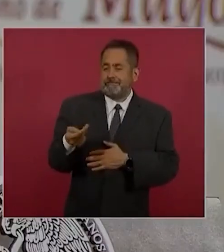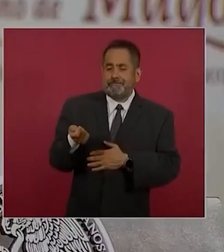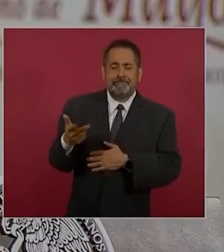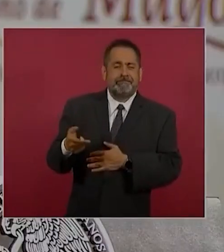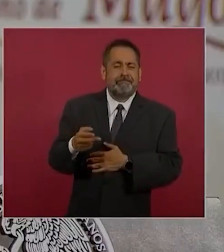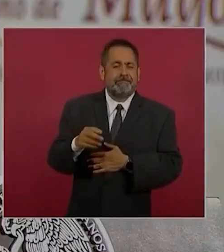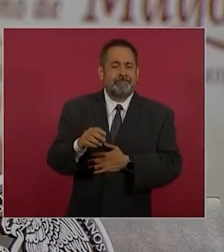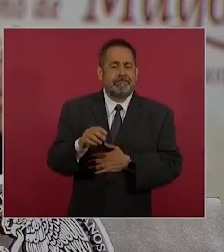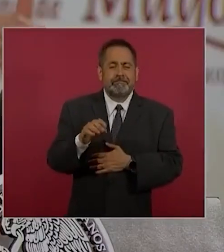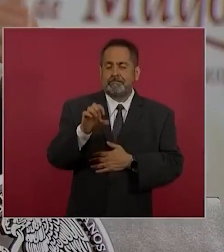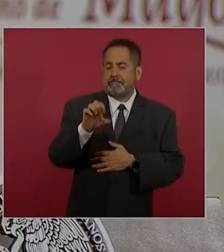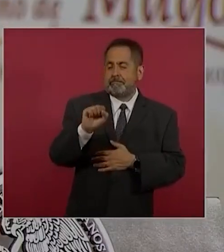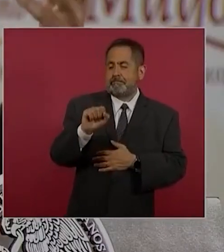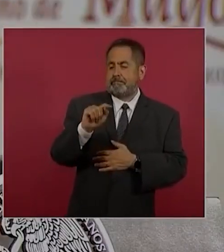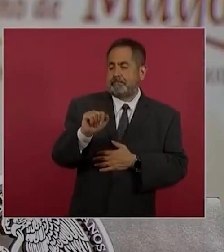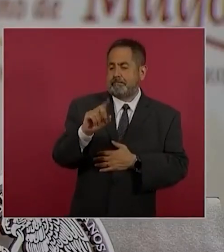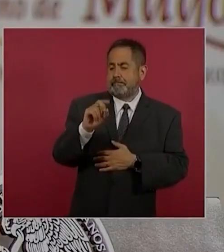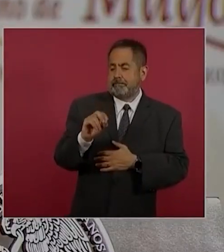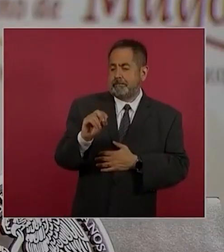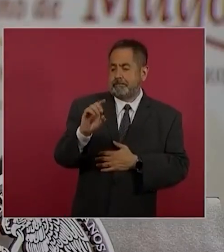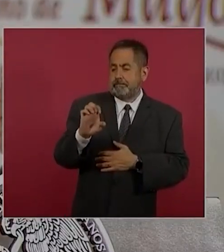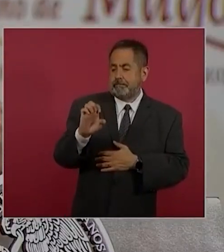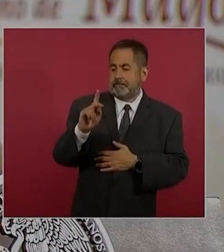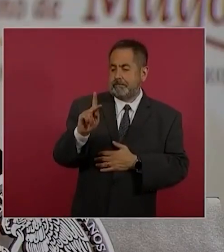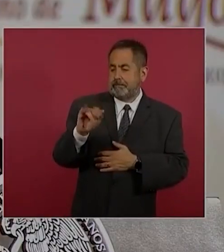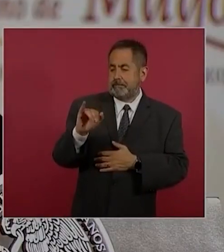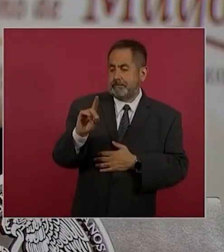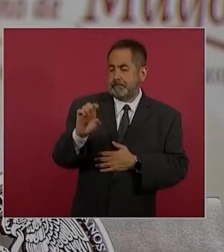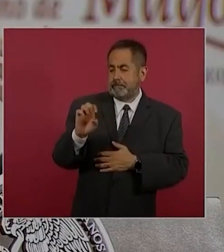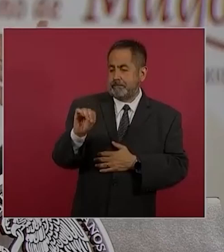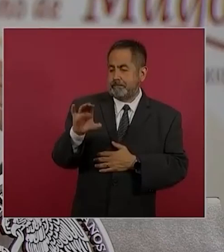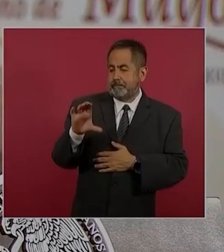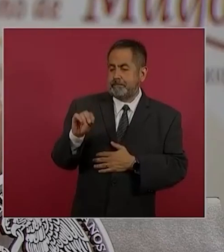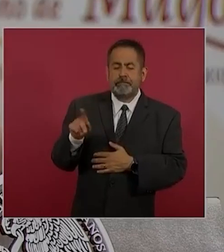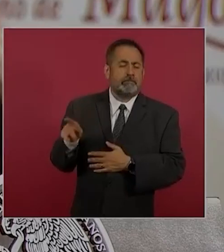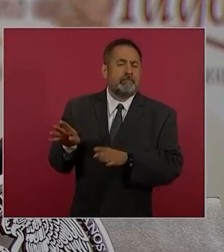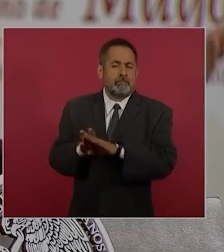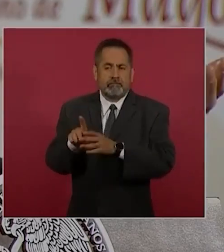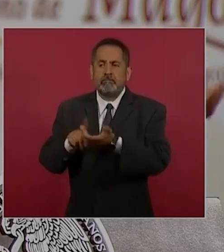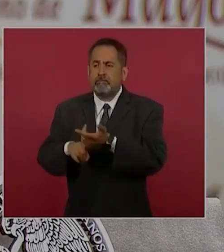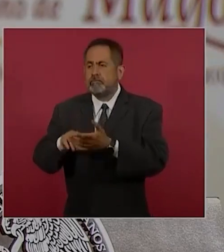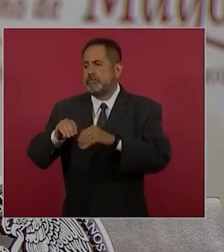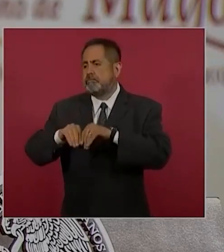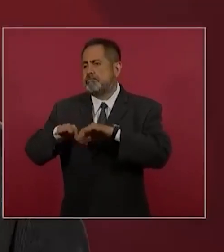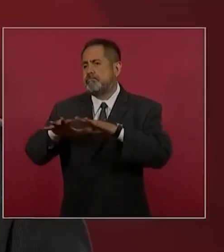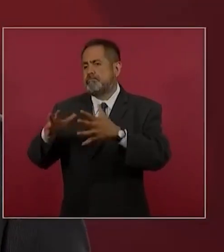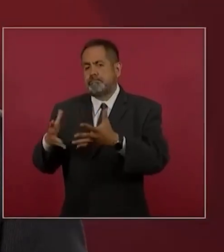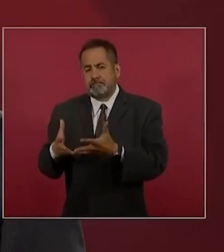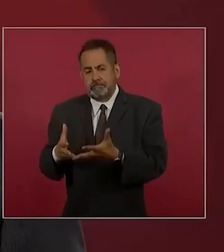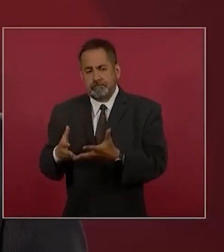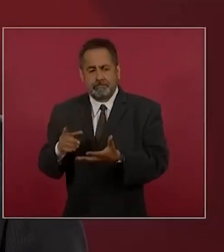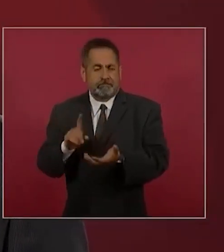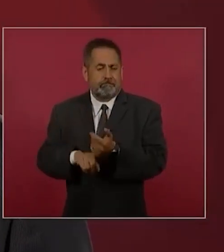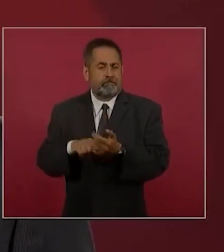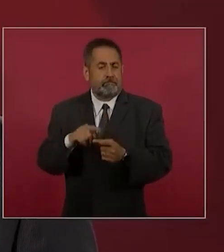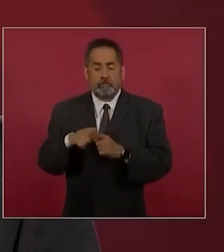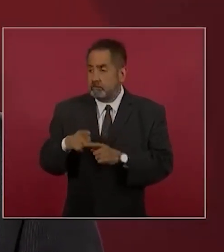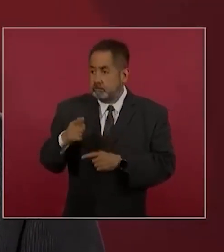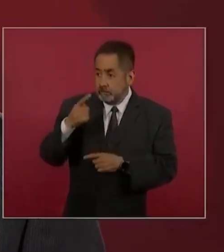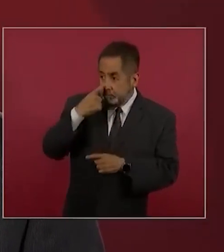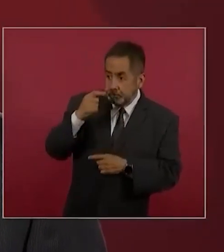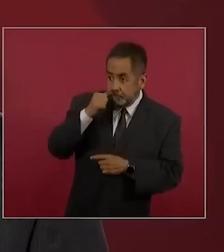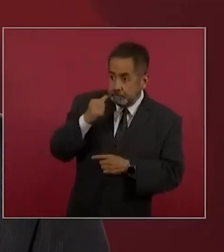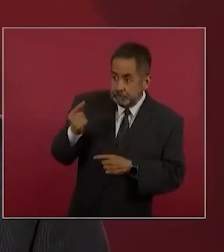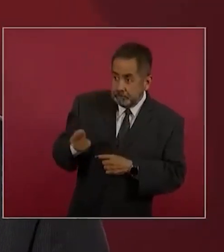epidémico, al estado agudo, y al estado prolongado le llamamos estado endémico, es